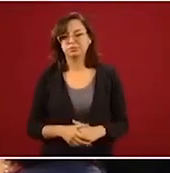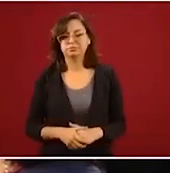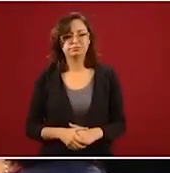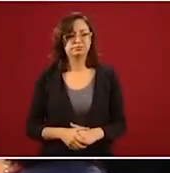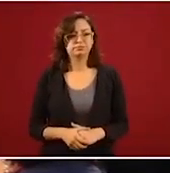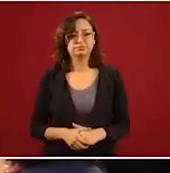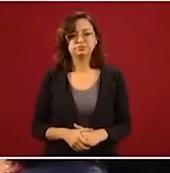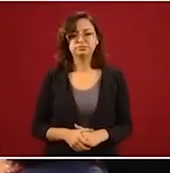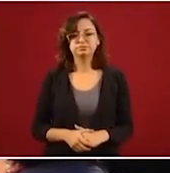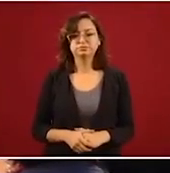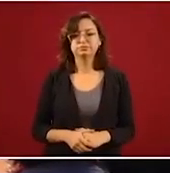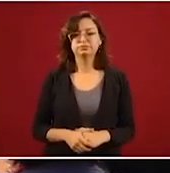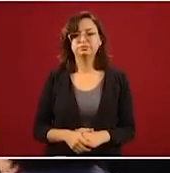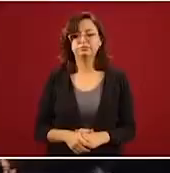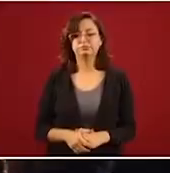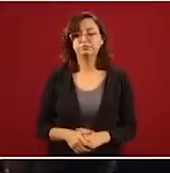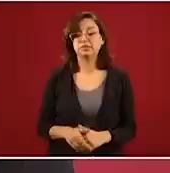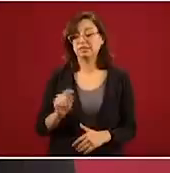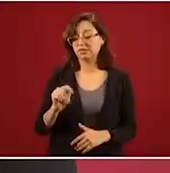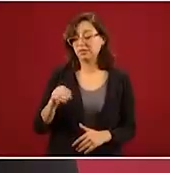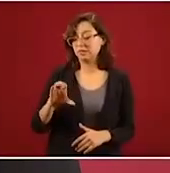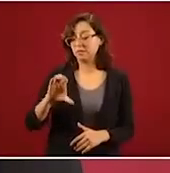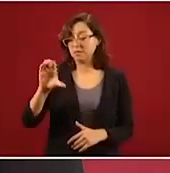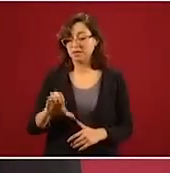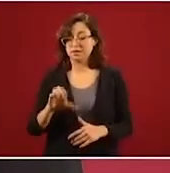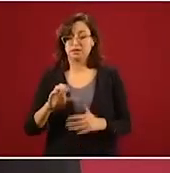Había un anexo en el proyecto del tratado